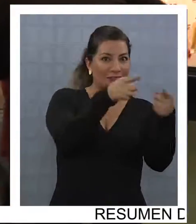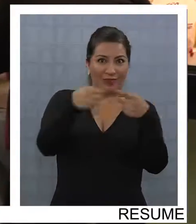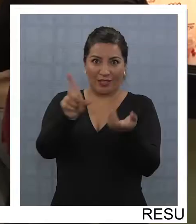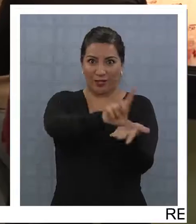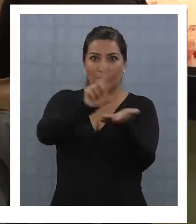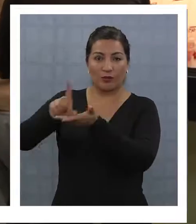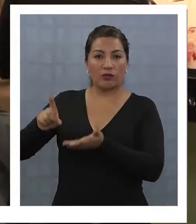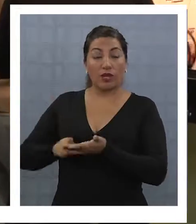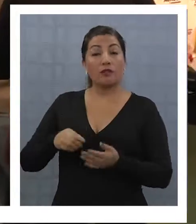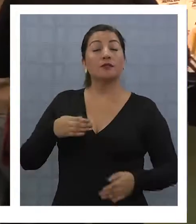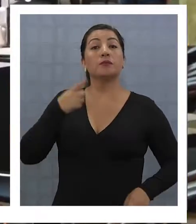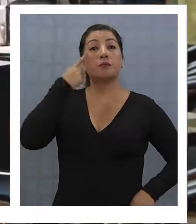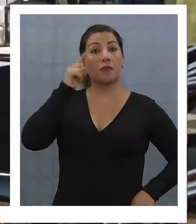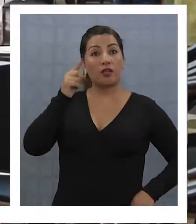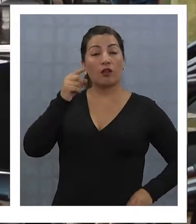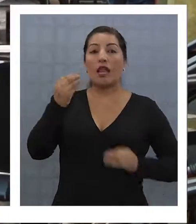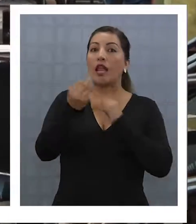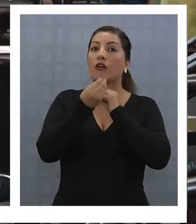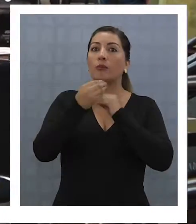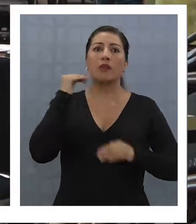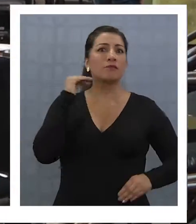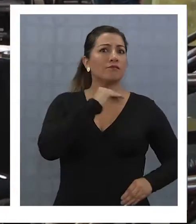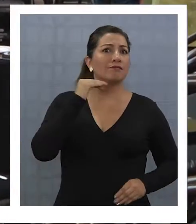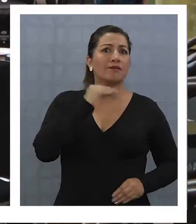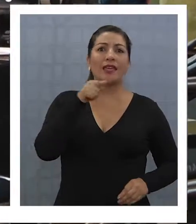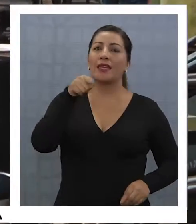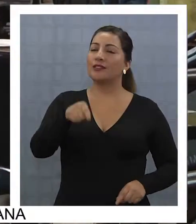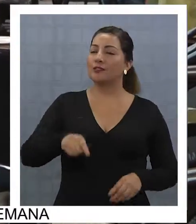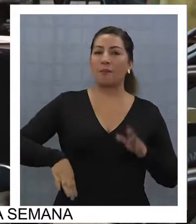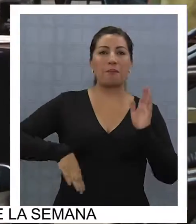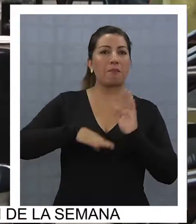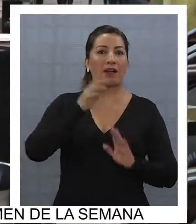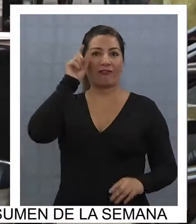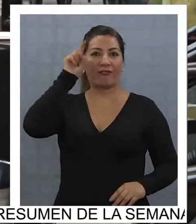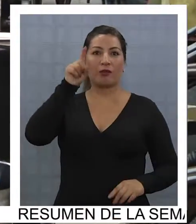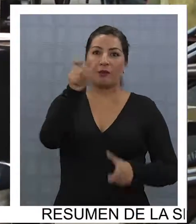Sin embargo, la comida rápida es la reina entre los jóvenes.